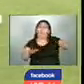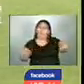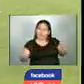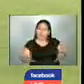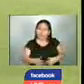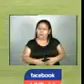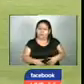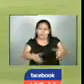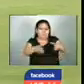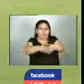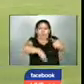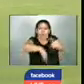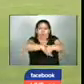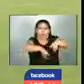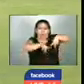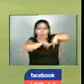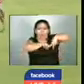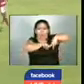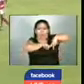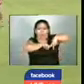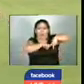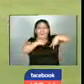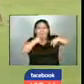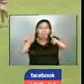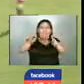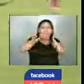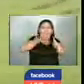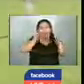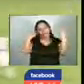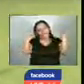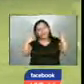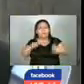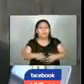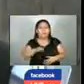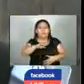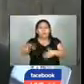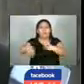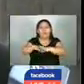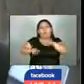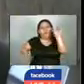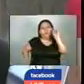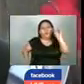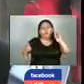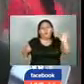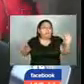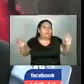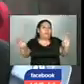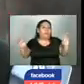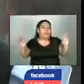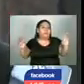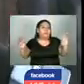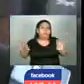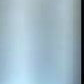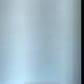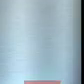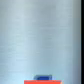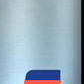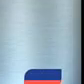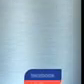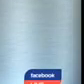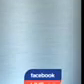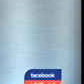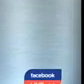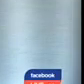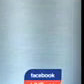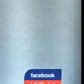por qué? A la Alianza lo siguen, pues, vea. Lo siguen todo, todo, todo a la capital de San Salvador, pues, vea. Pero realmente... La